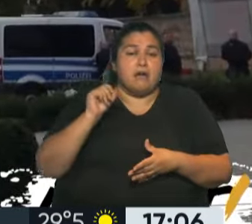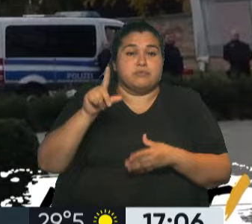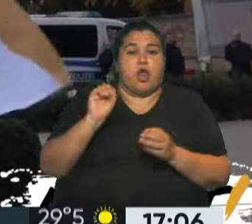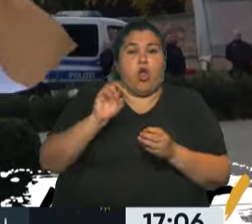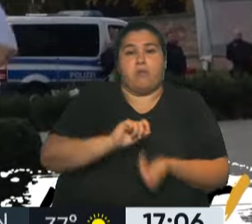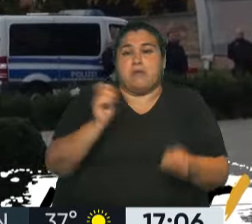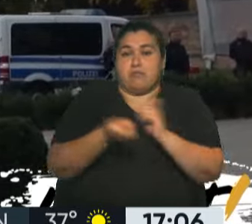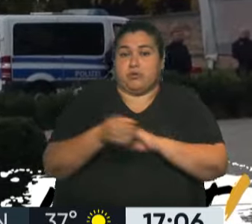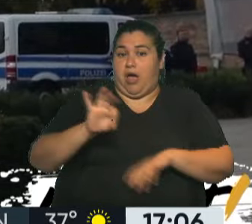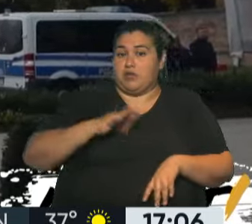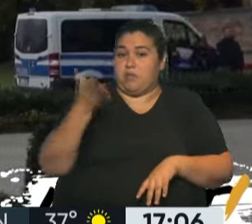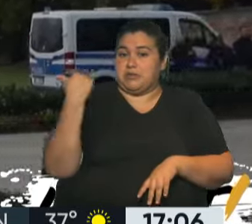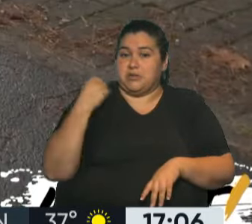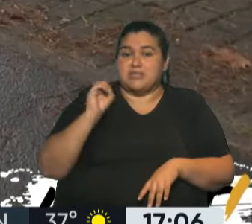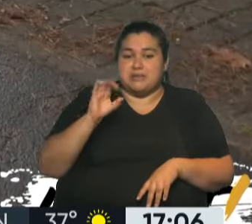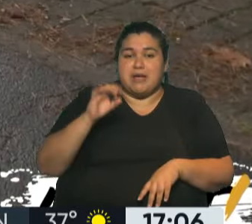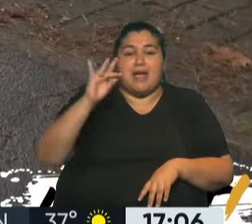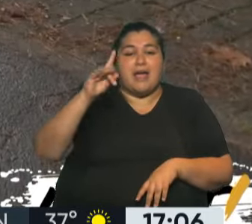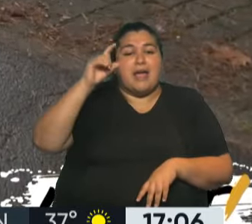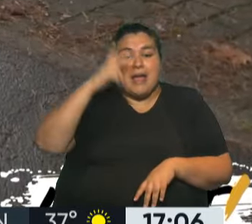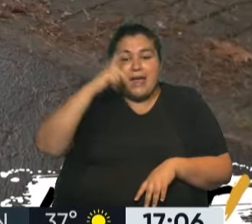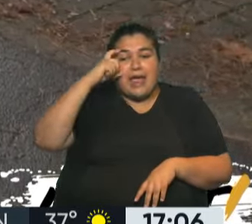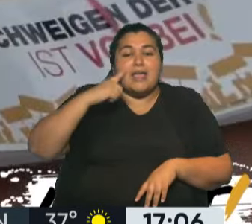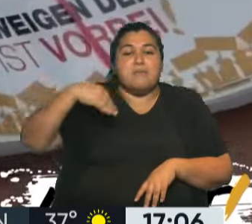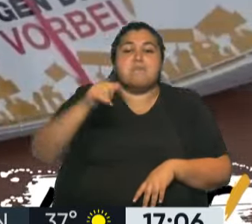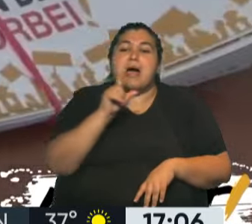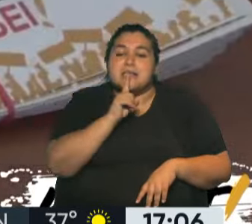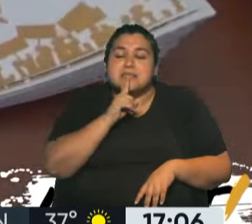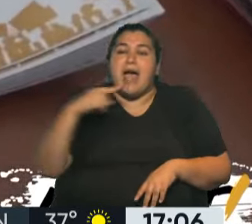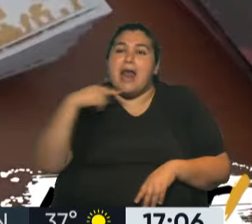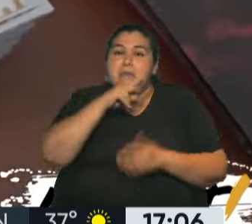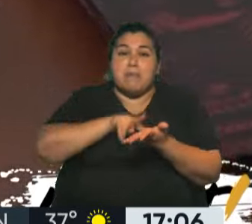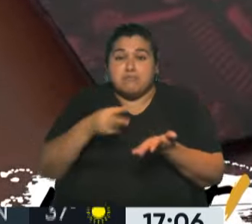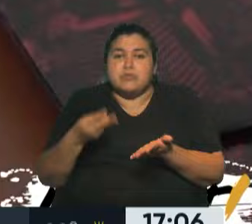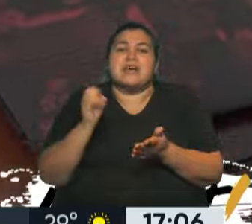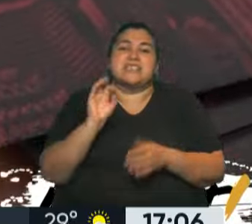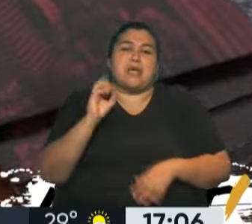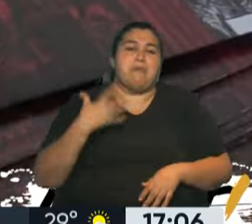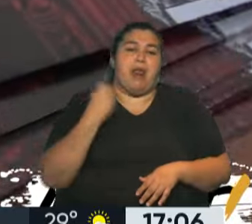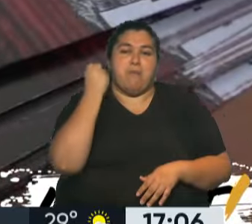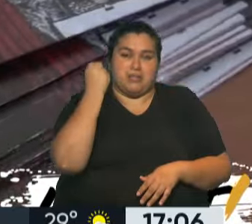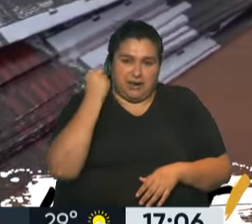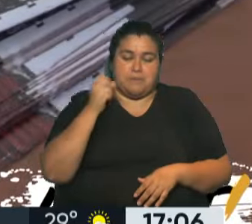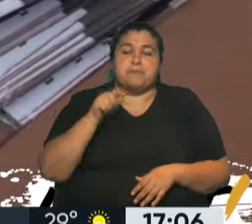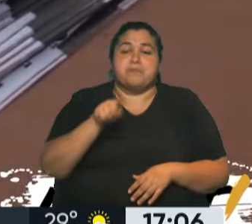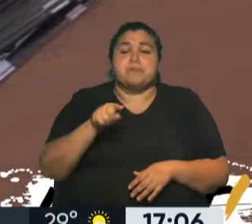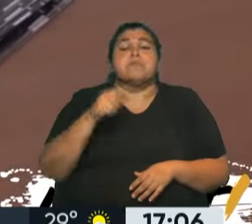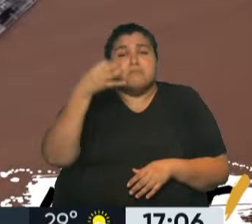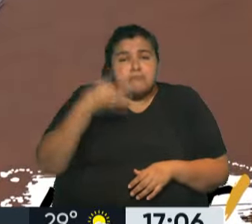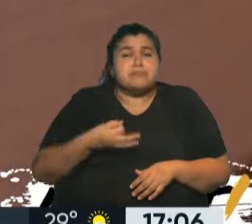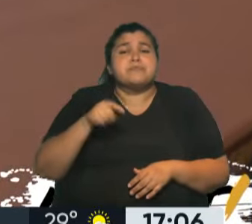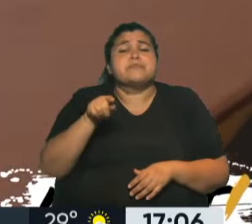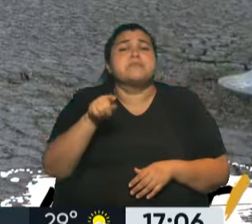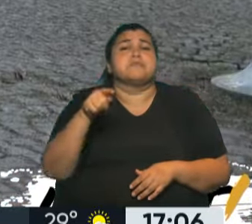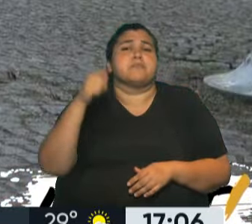el año pasado Die Heimat, lo que en alemán significa la patria. Para justificar la medida, la Corte señaló que